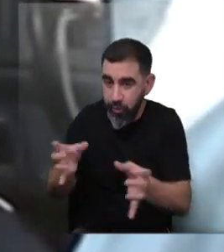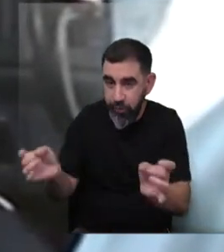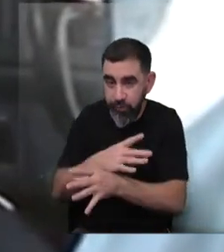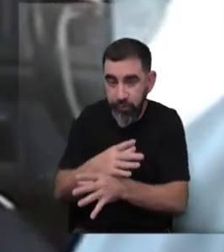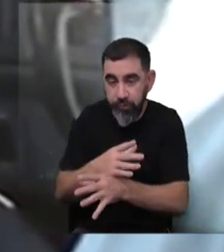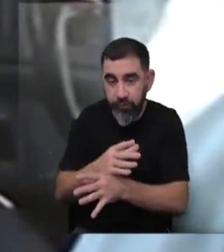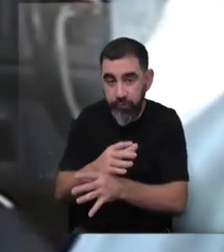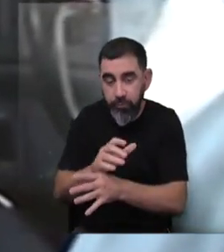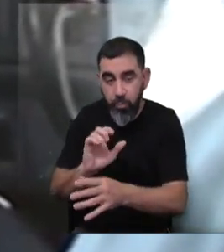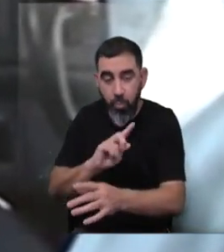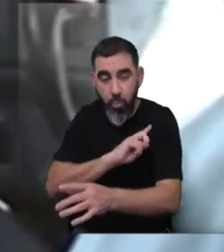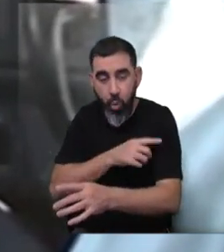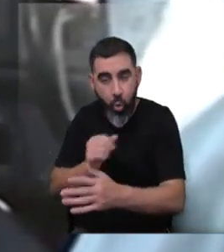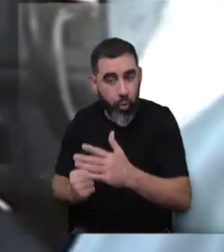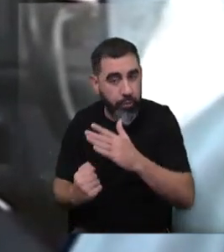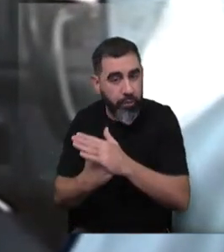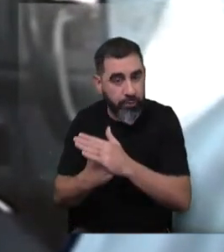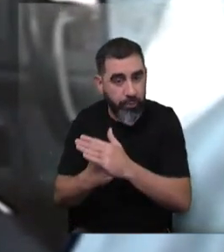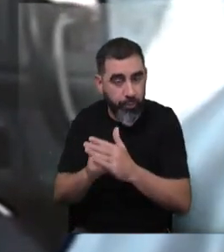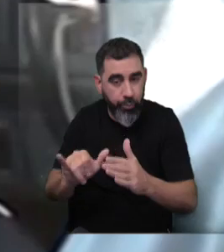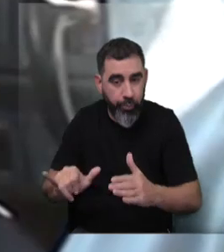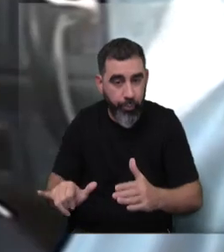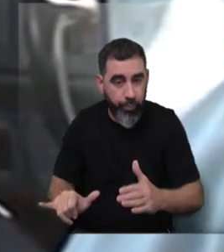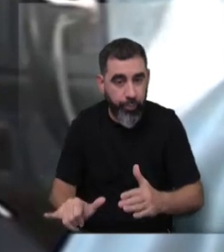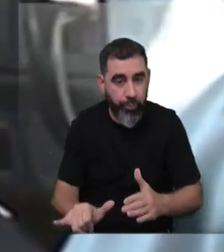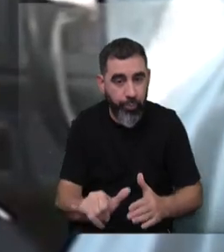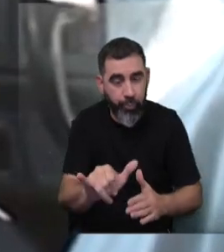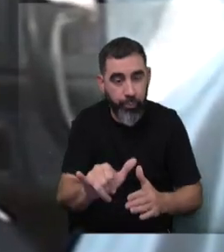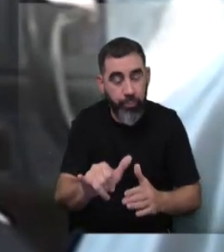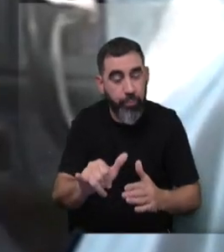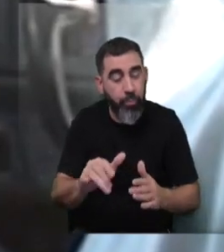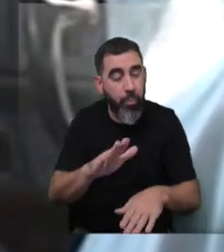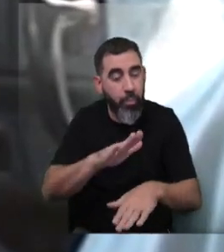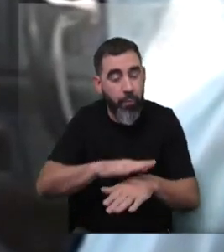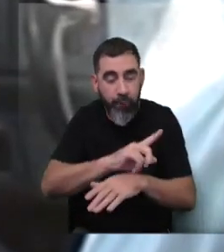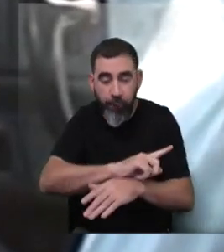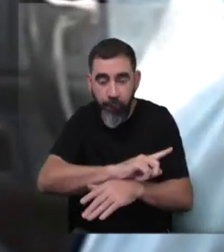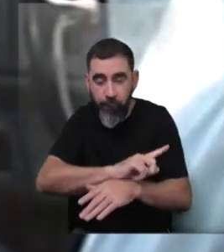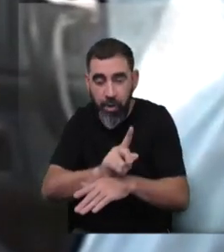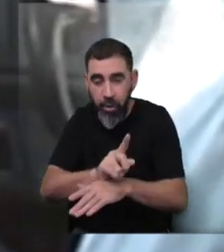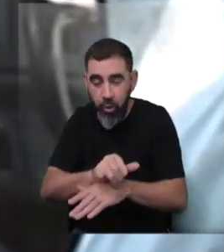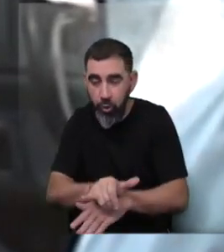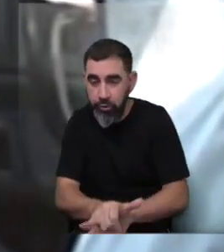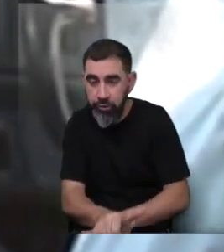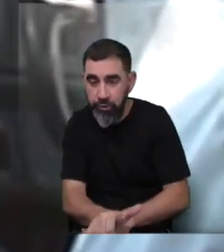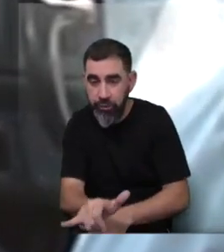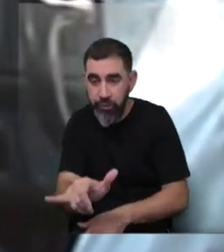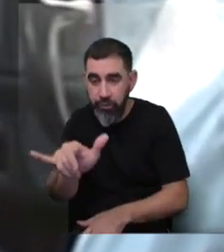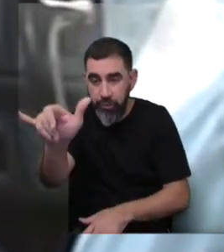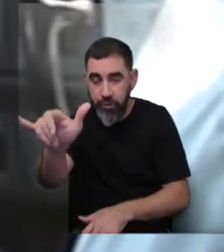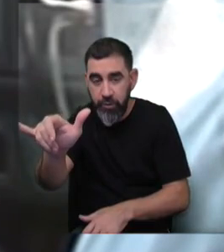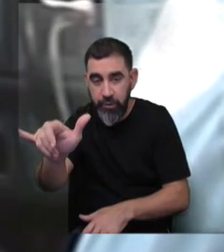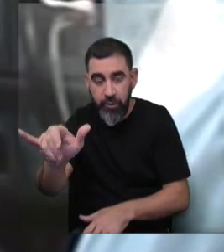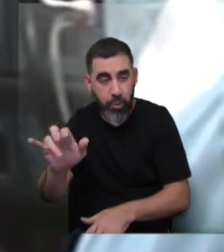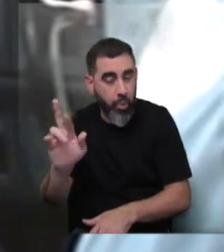botoncito que nos da la potencia máxima y con eso vamos a ir rotando. Cuando lleguemos a la velocidad de rotación nos vamos al aire y entonces tendremos el sonido del